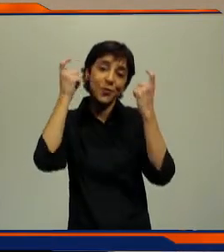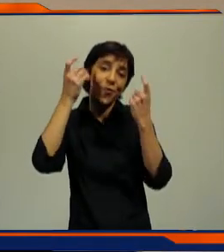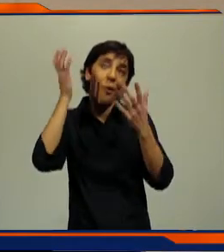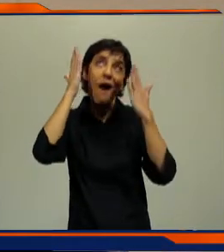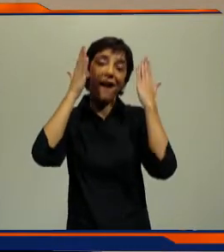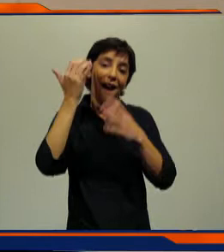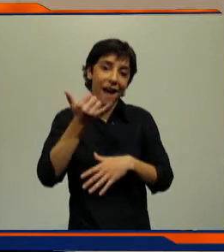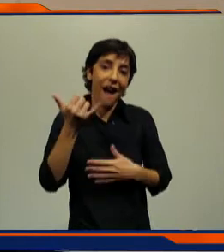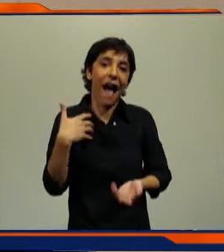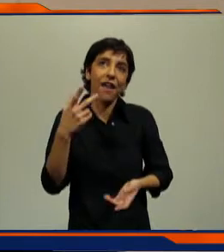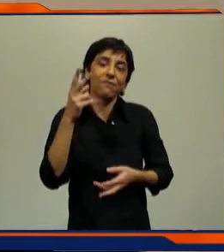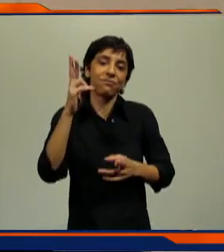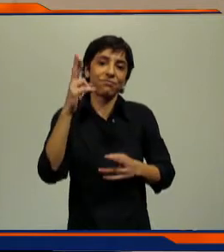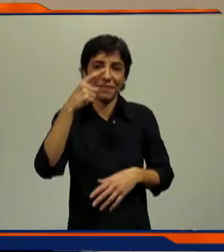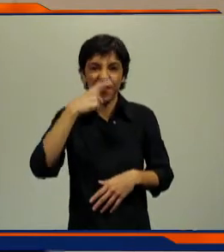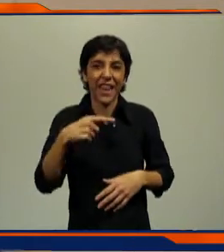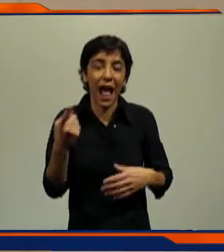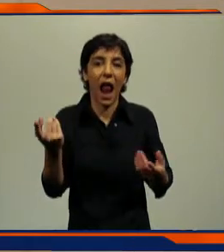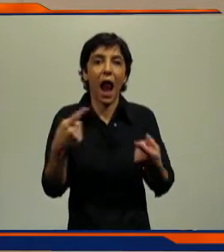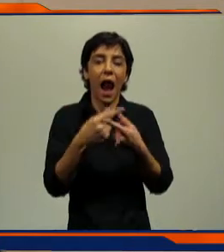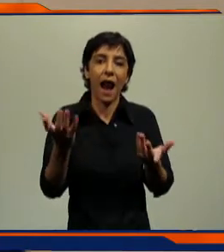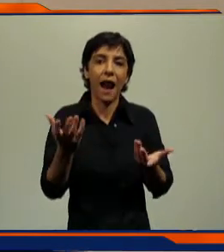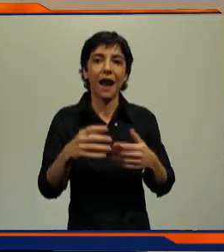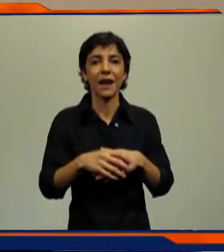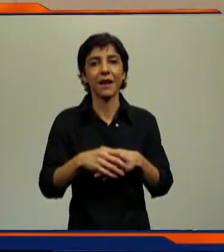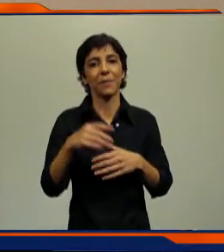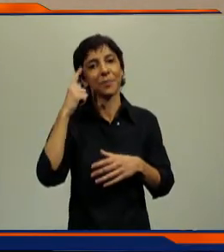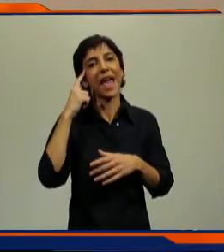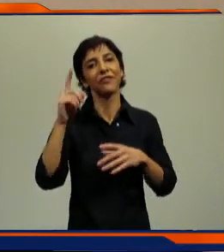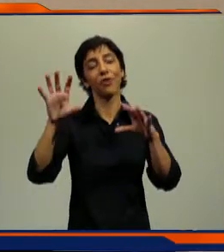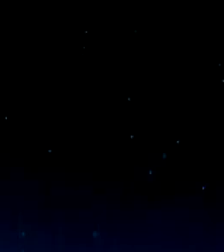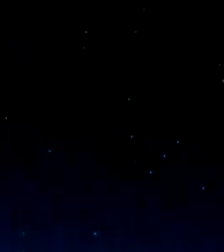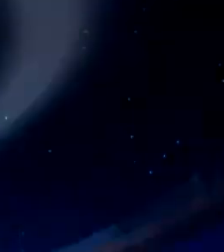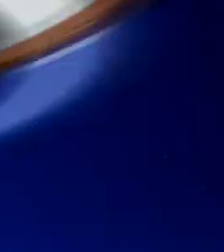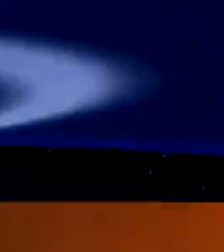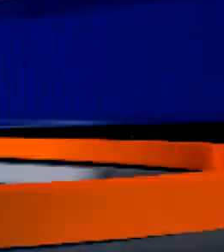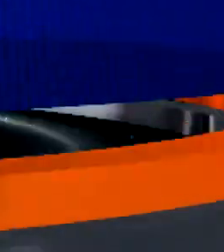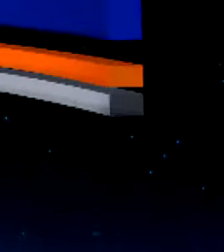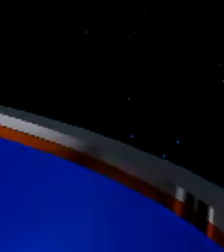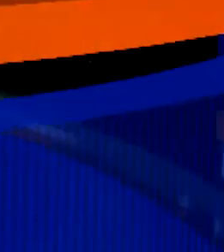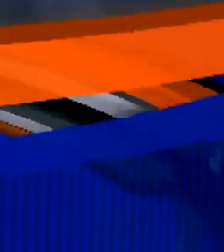mejorar, y mejorar lo que hicimos el Mundial pasado significa ganar una medalla, así que vamos en busca de eso.